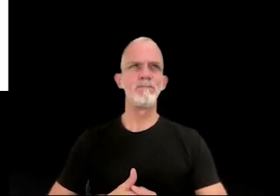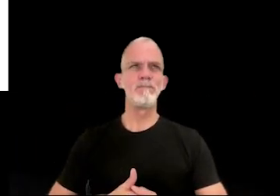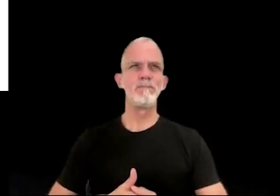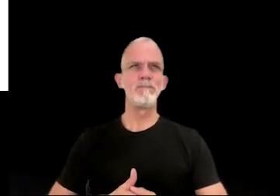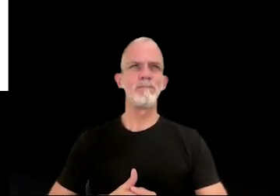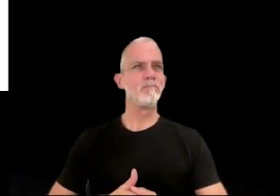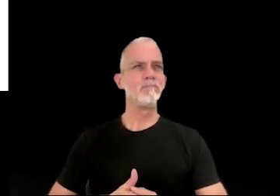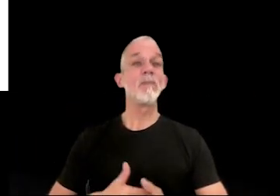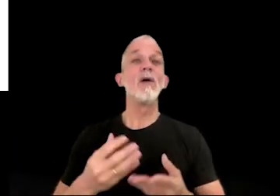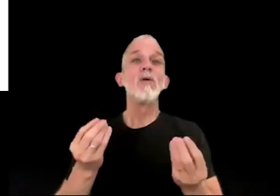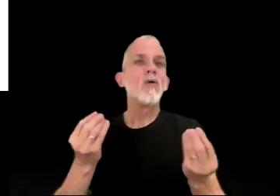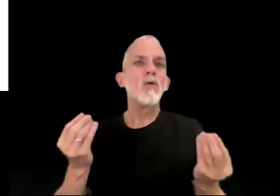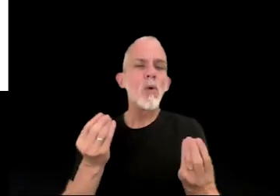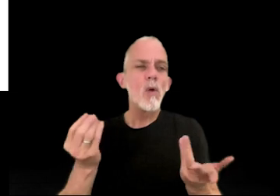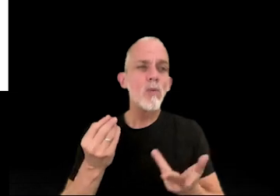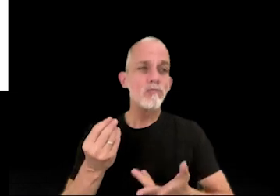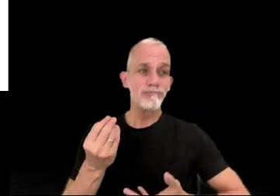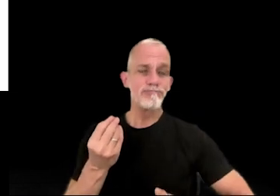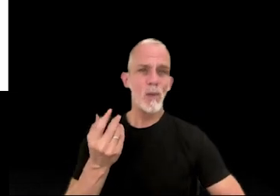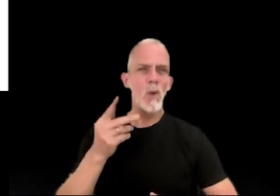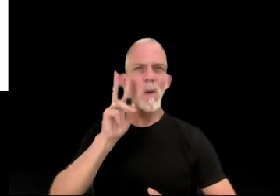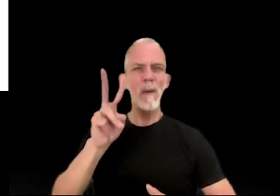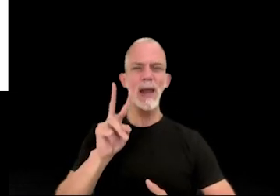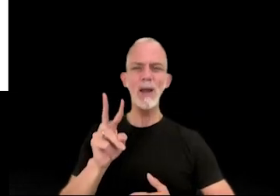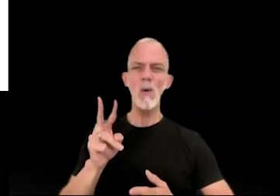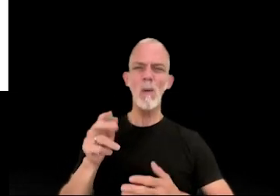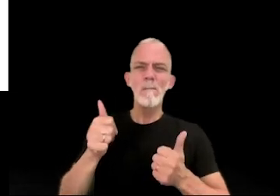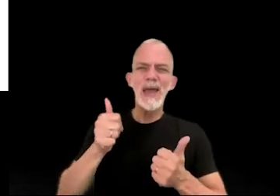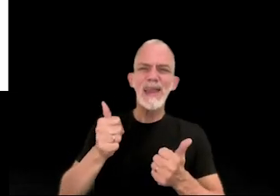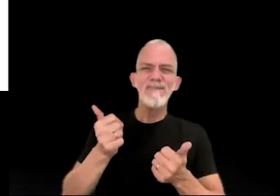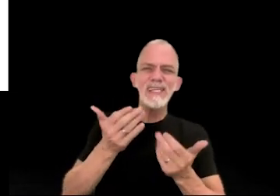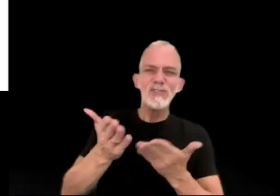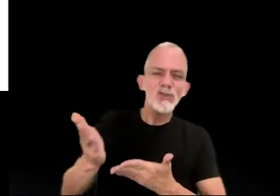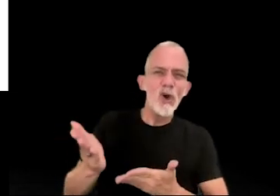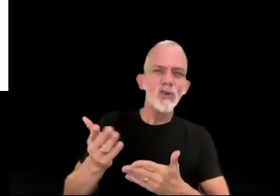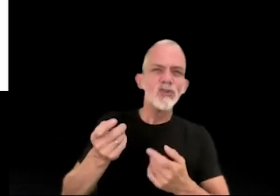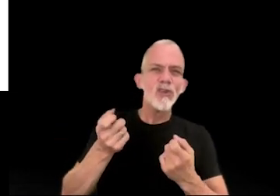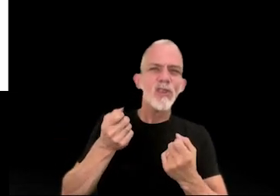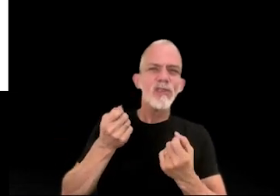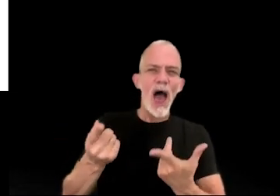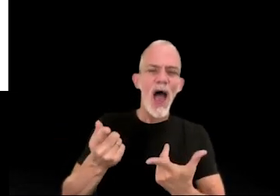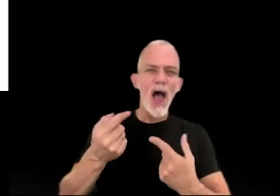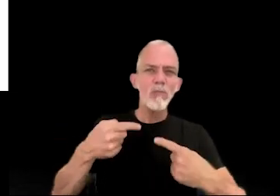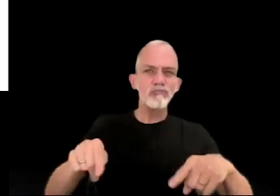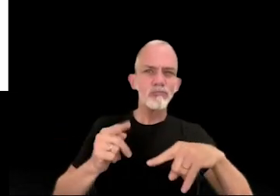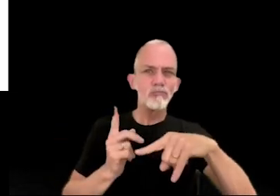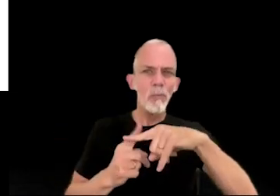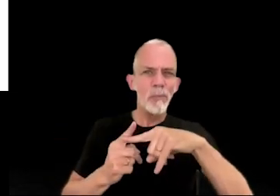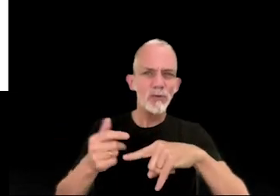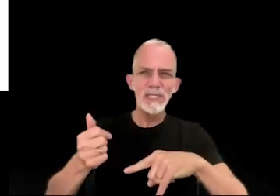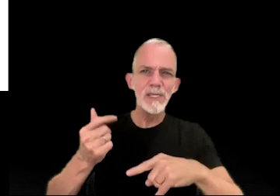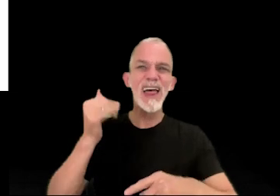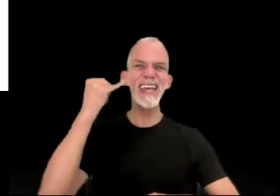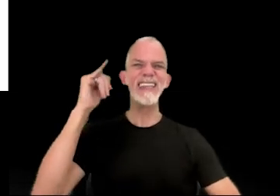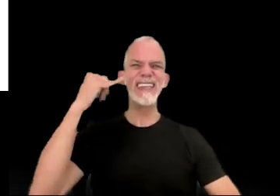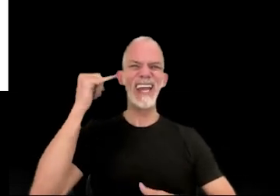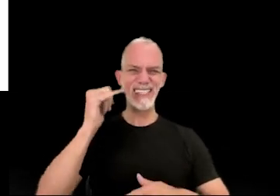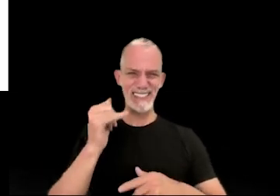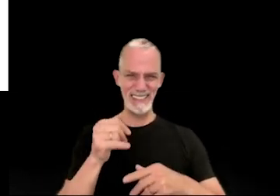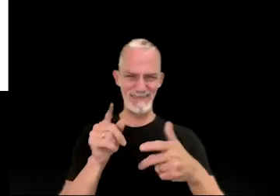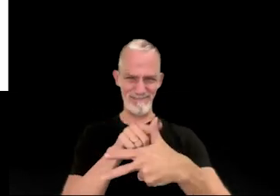¿Cómo podemos ver cuáles son los beneficios en materia de intereses, en materia